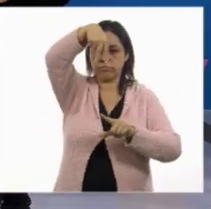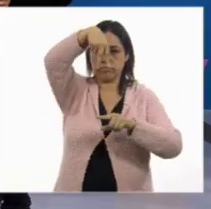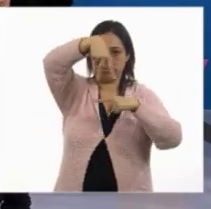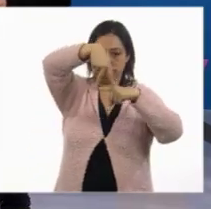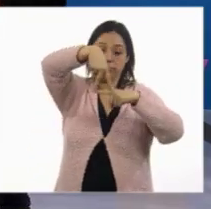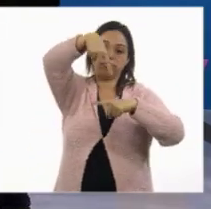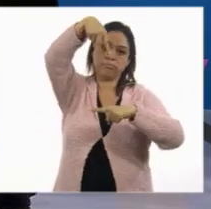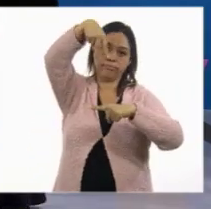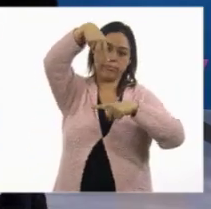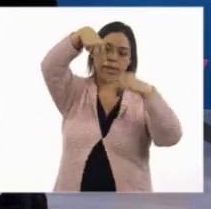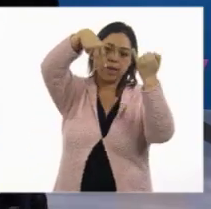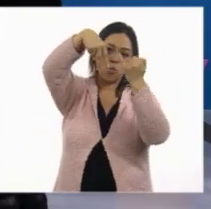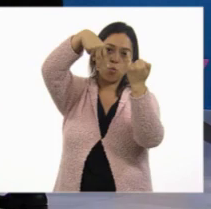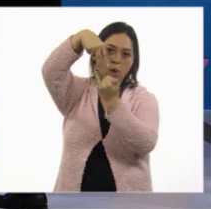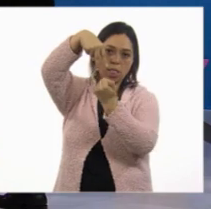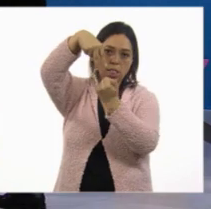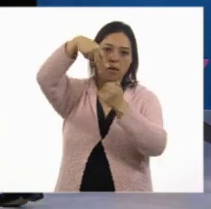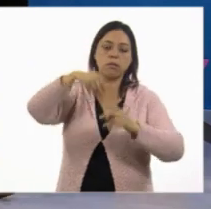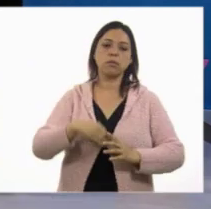Aníbal?